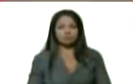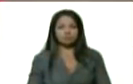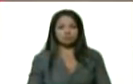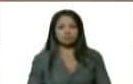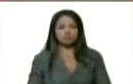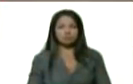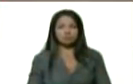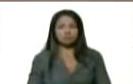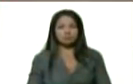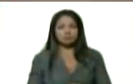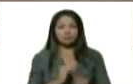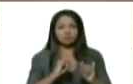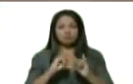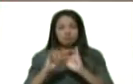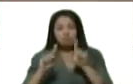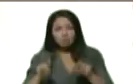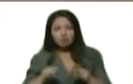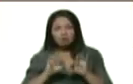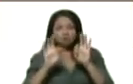Ahí lo tenemos.